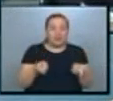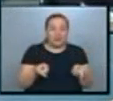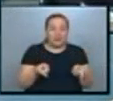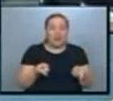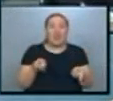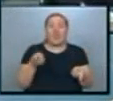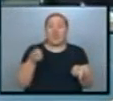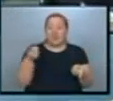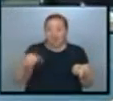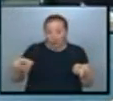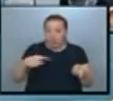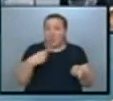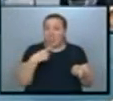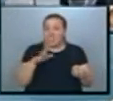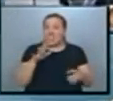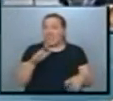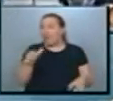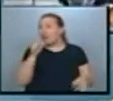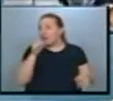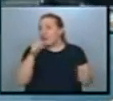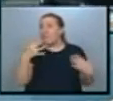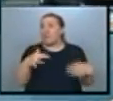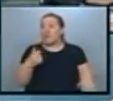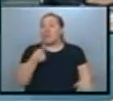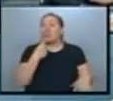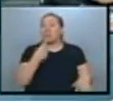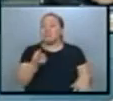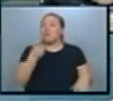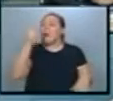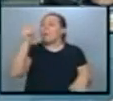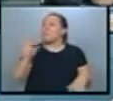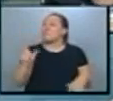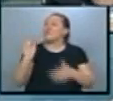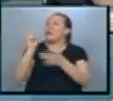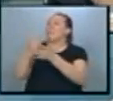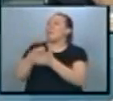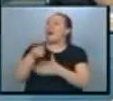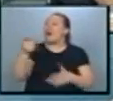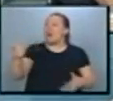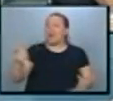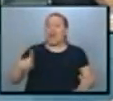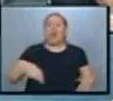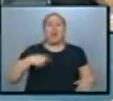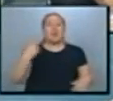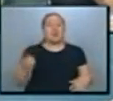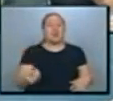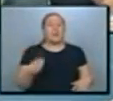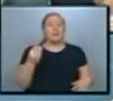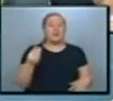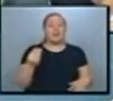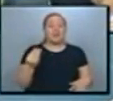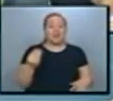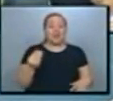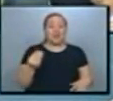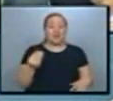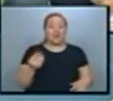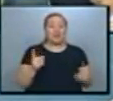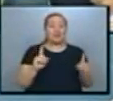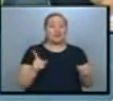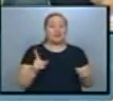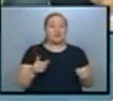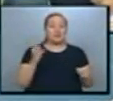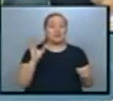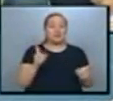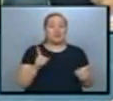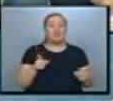que habían tomado mucho. Sí. O sea, si dicen que contrataron a alguien en la puerta, sí, y después algo negativo para Centurión, que entró en el radar de